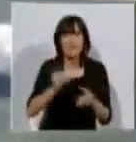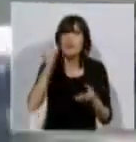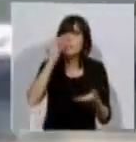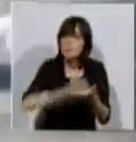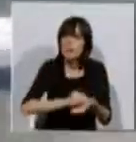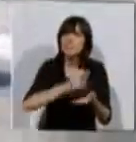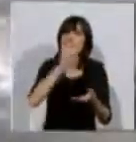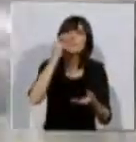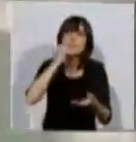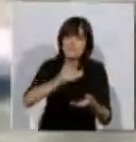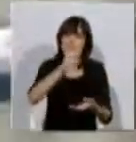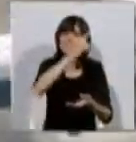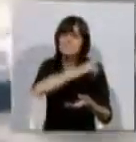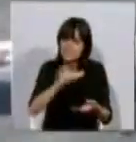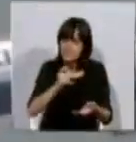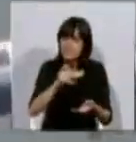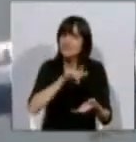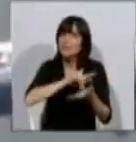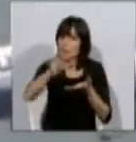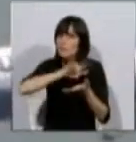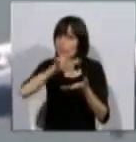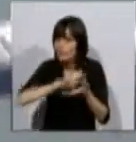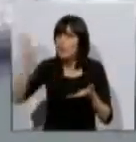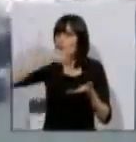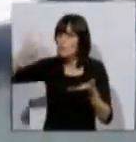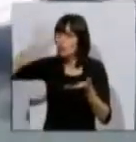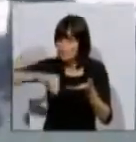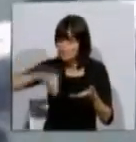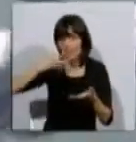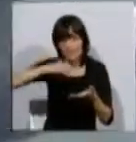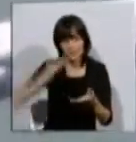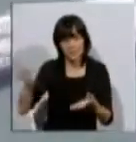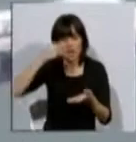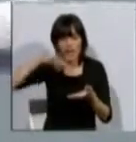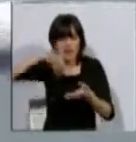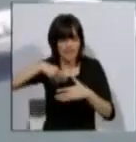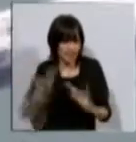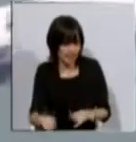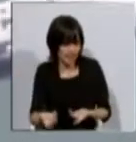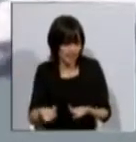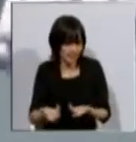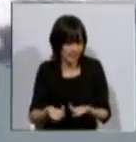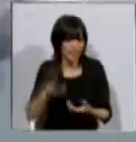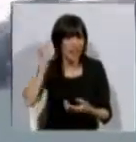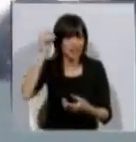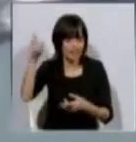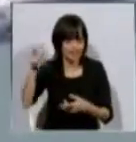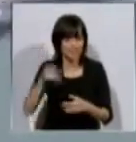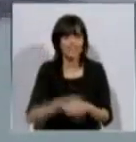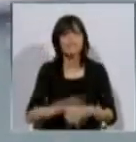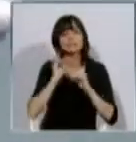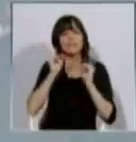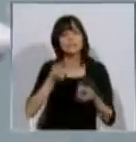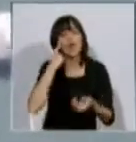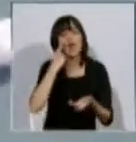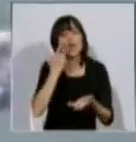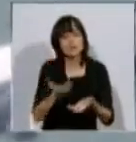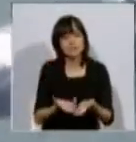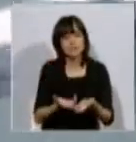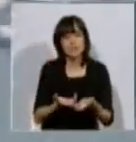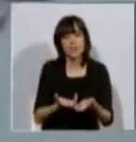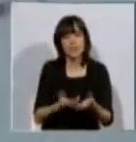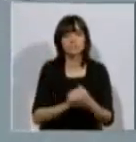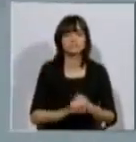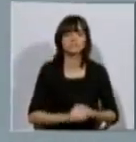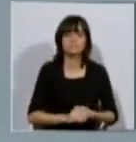extra que puso la empresa LATAM, que es el principal holding aeronáutico brasileño, también se conocieron por